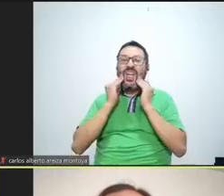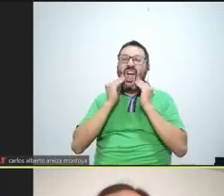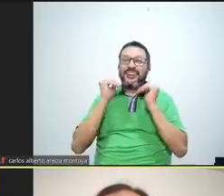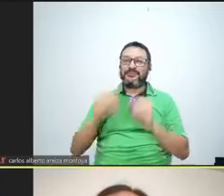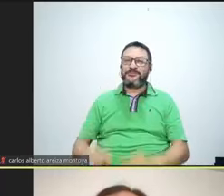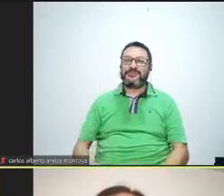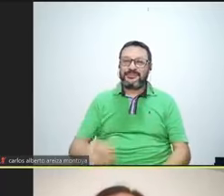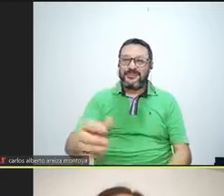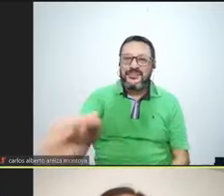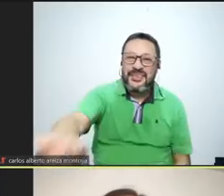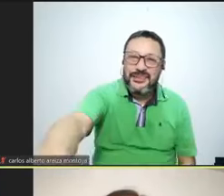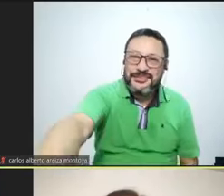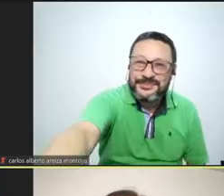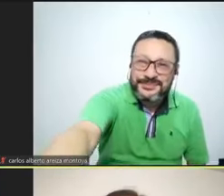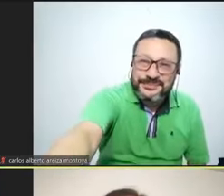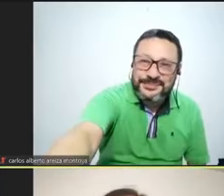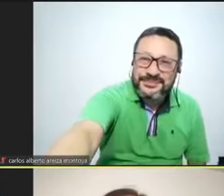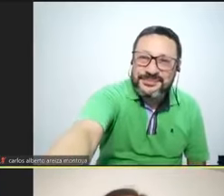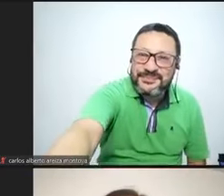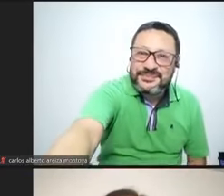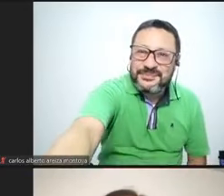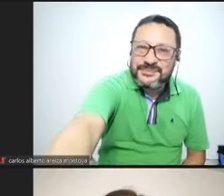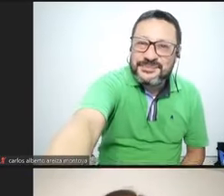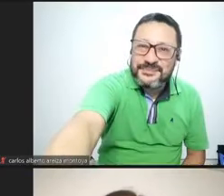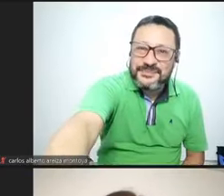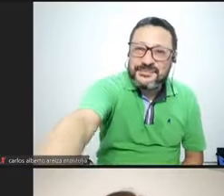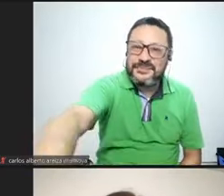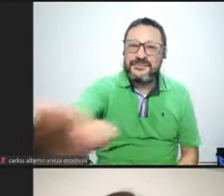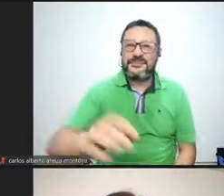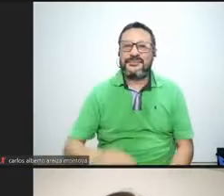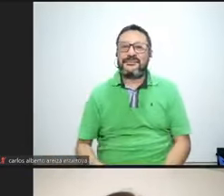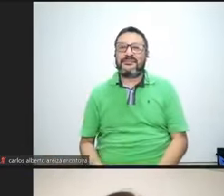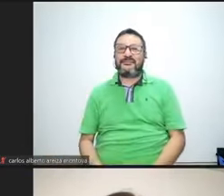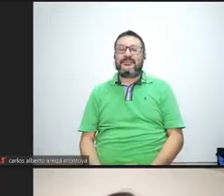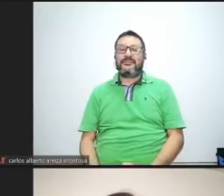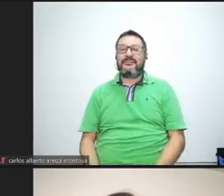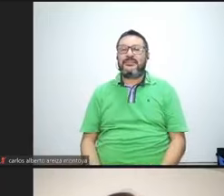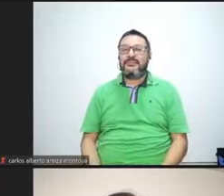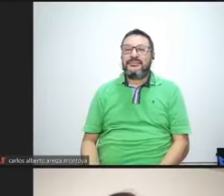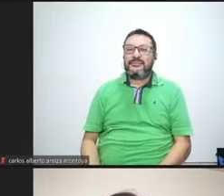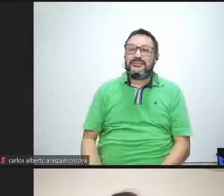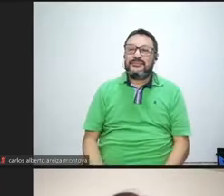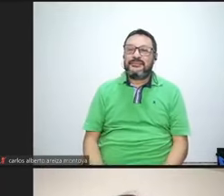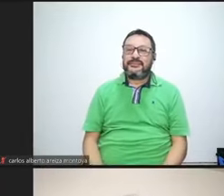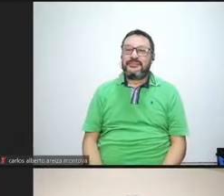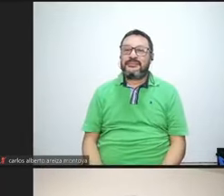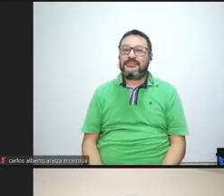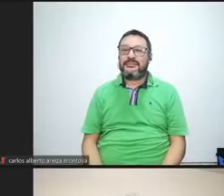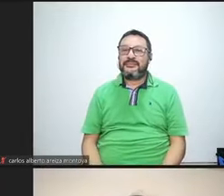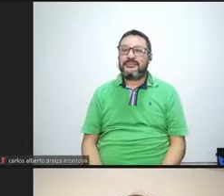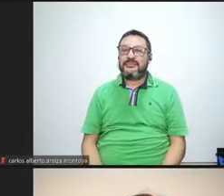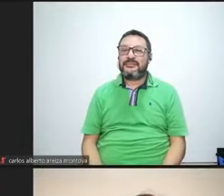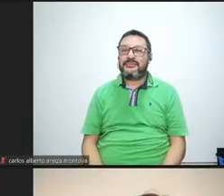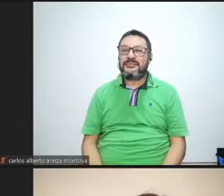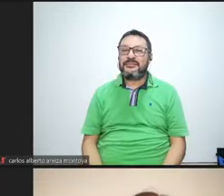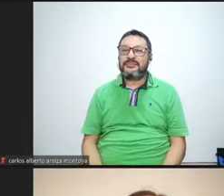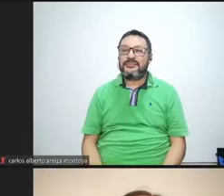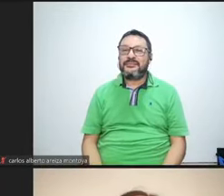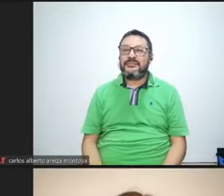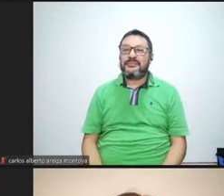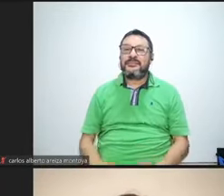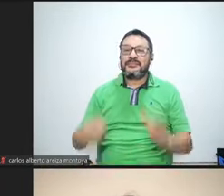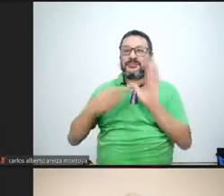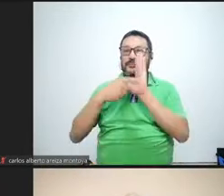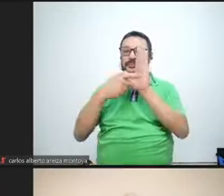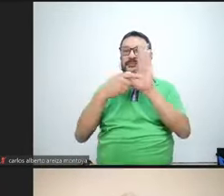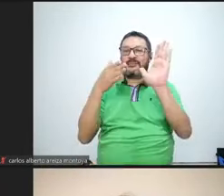Bienvenida, Gina. Gracias, Carito. Bueno, invitación. Gina, imagínate. Bueno, en la presentación, en el cabezote